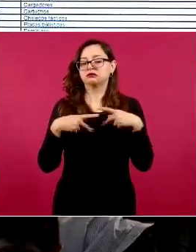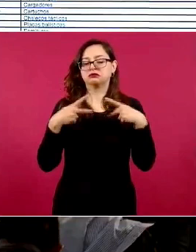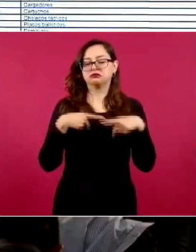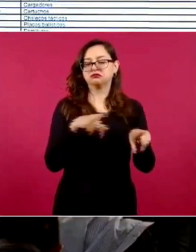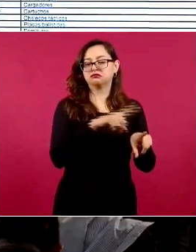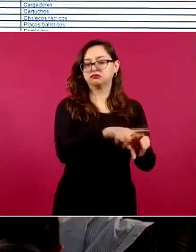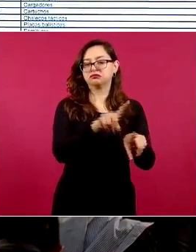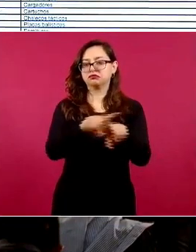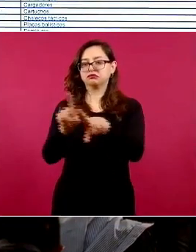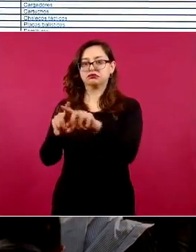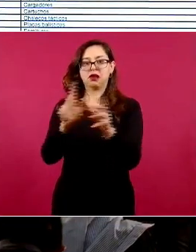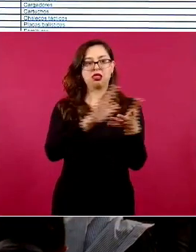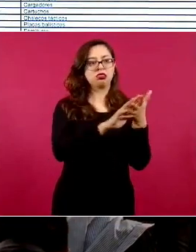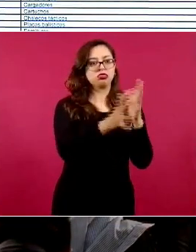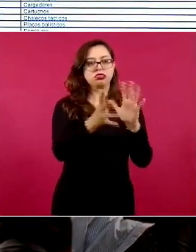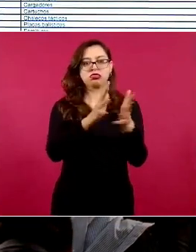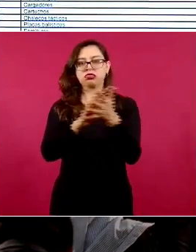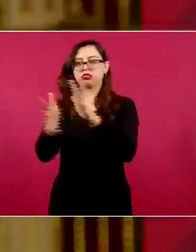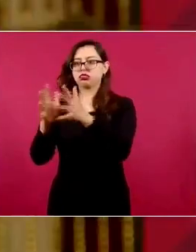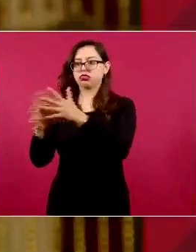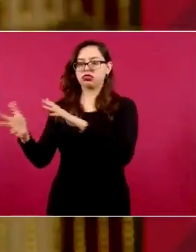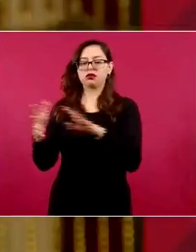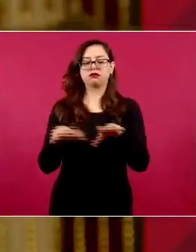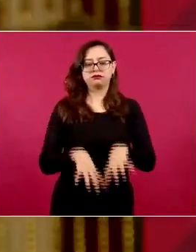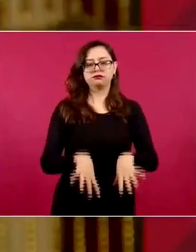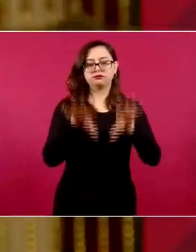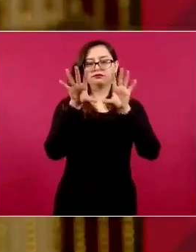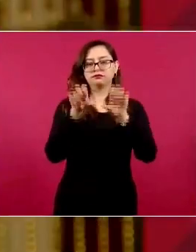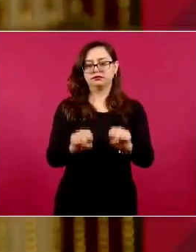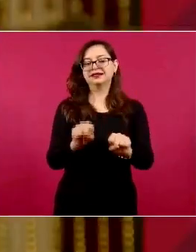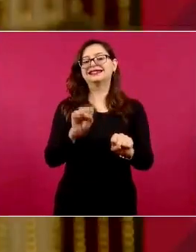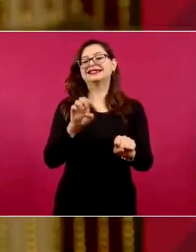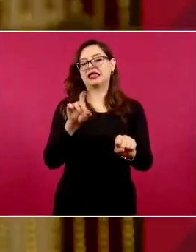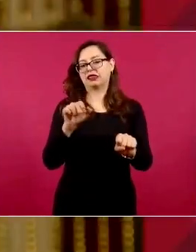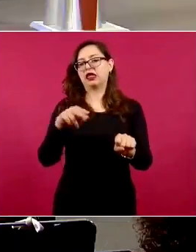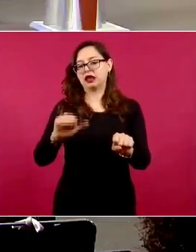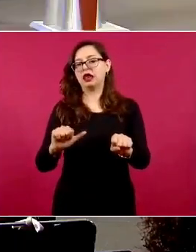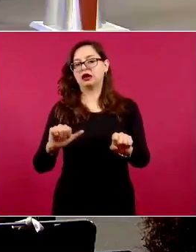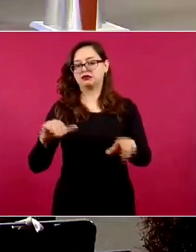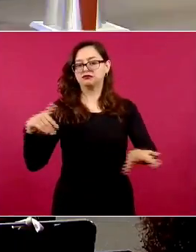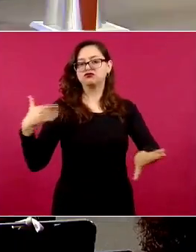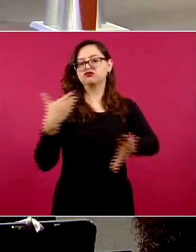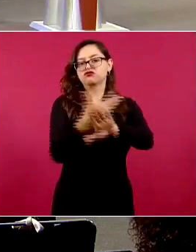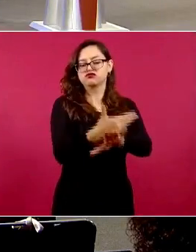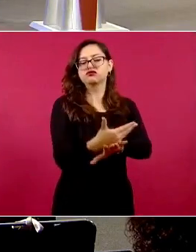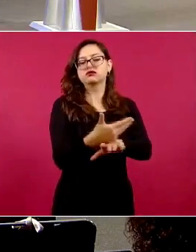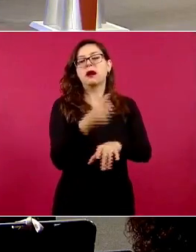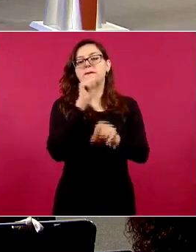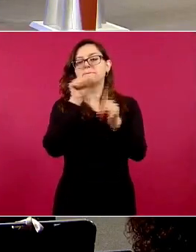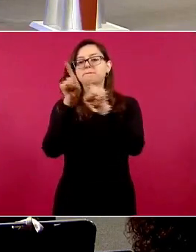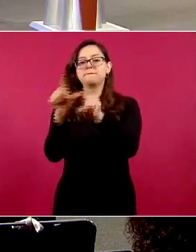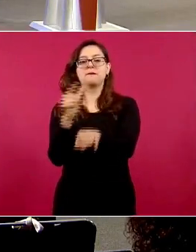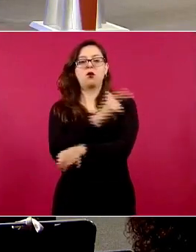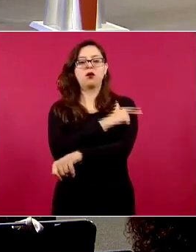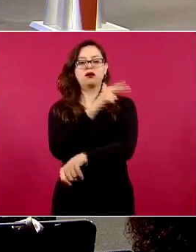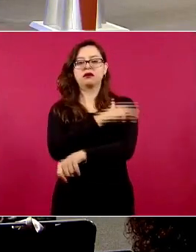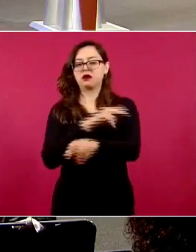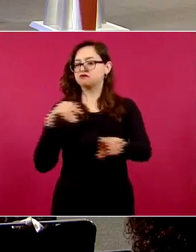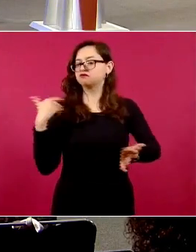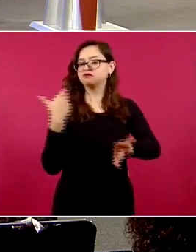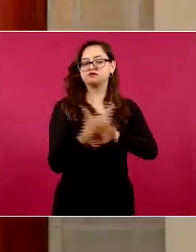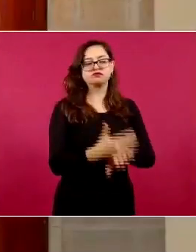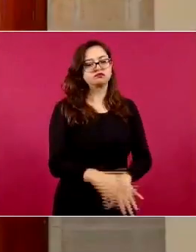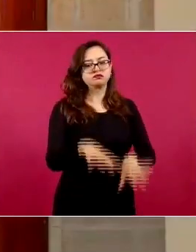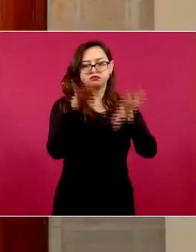violencia por parte de la Secretaría de la Defensa Nacional y la Guardia Nacional. Durante el periodo